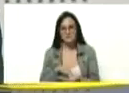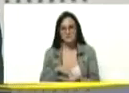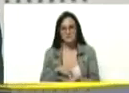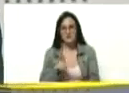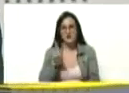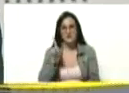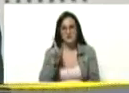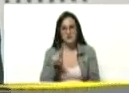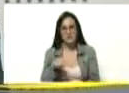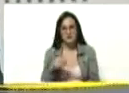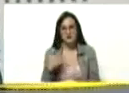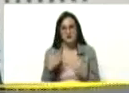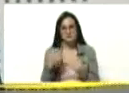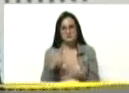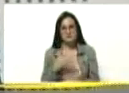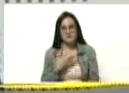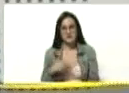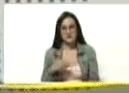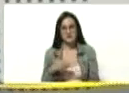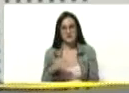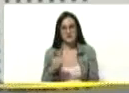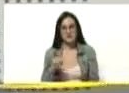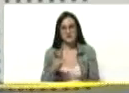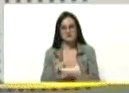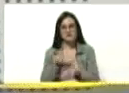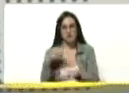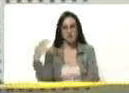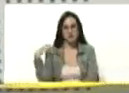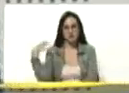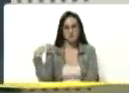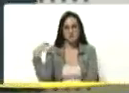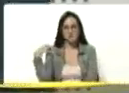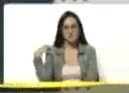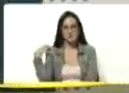también, por supuesto, la presencia del general de ejército,